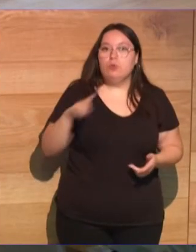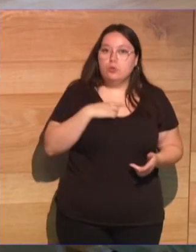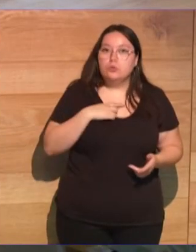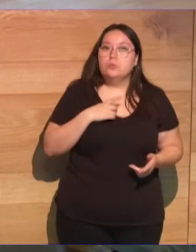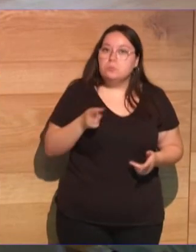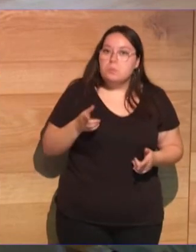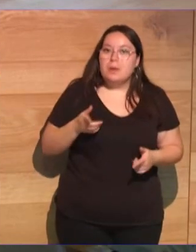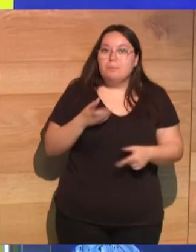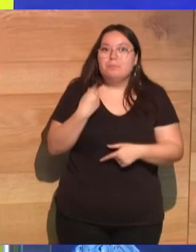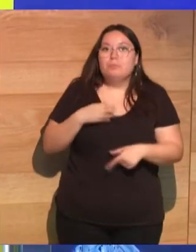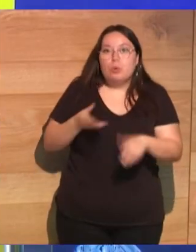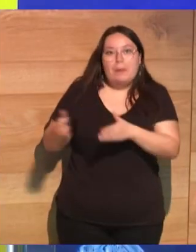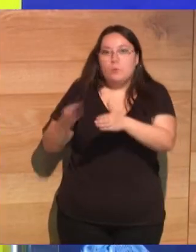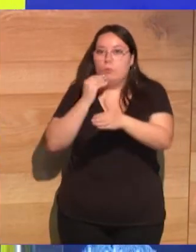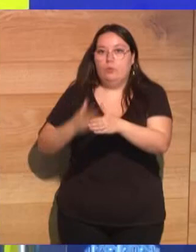ahí.